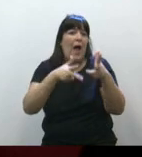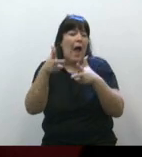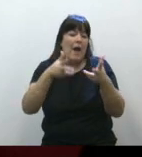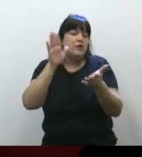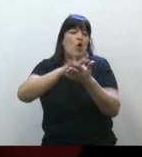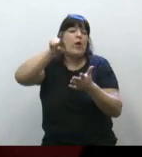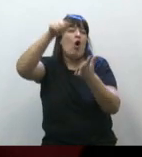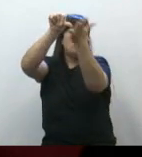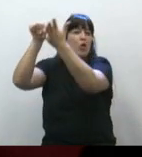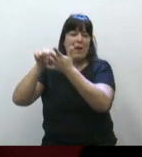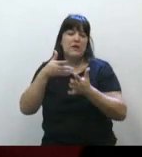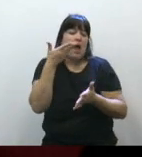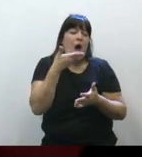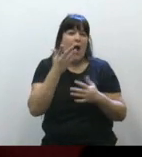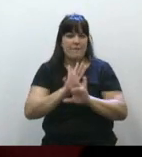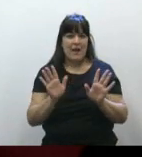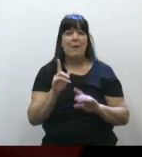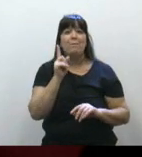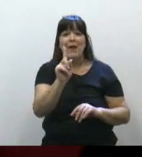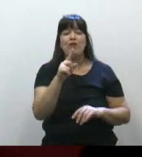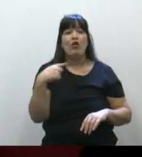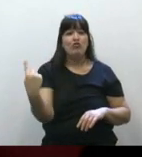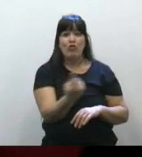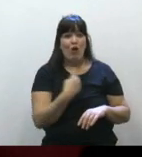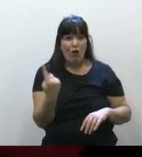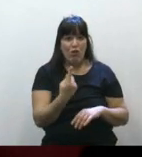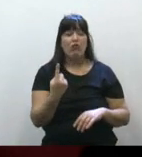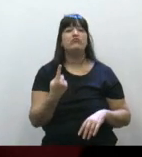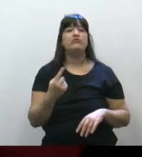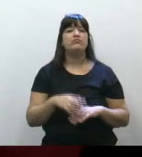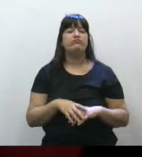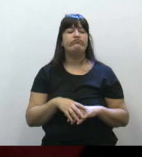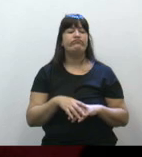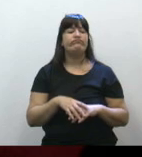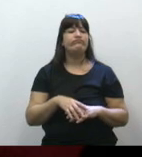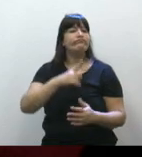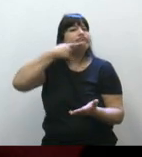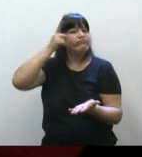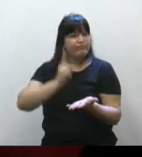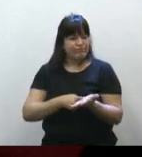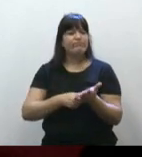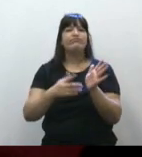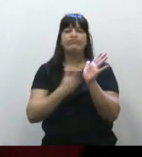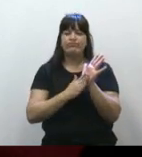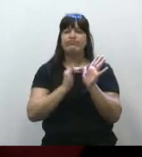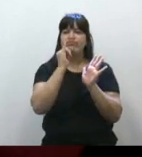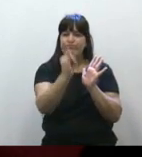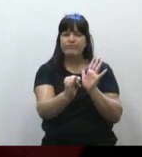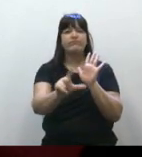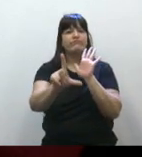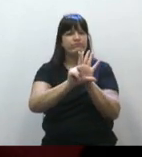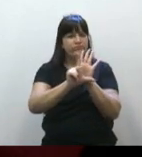medios todos han optado por garantizar mediante el mecanismo legislativo